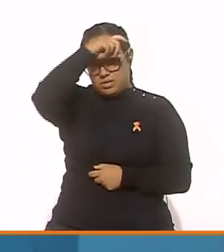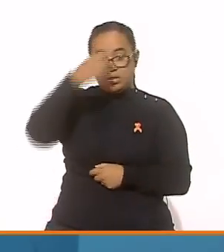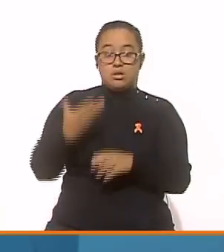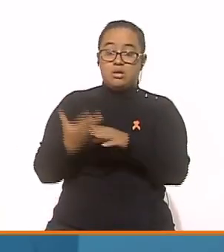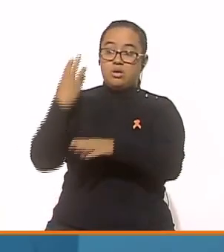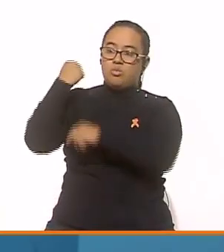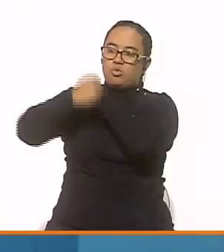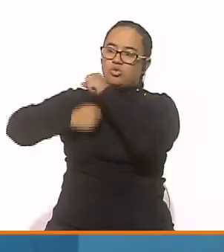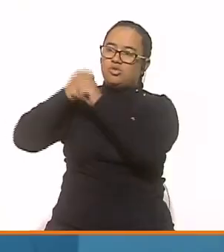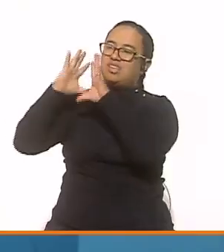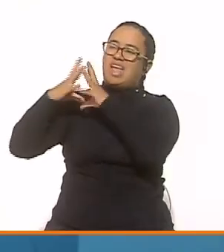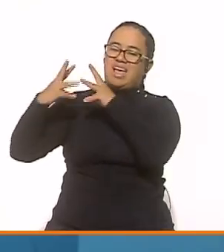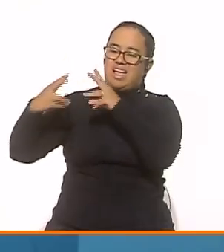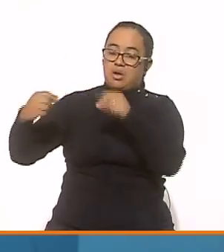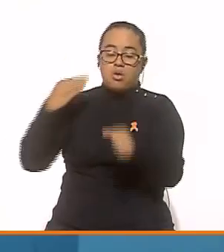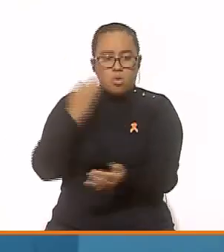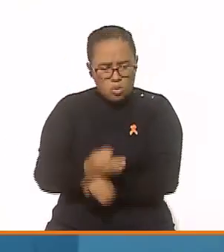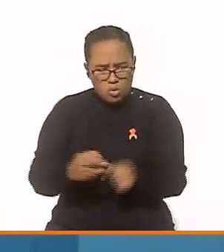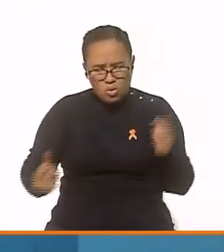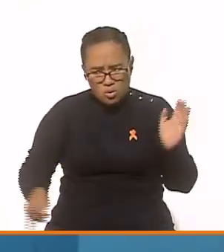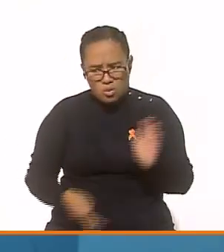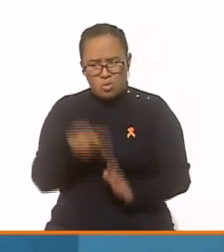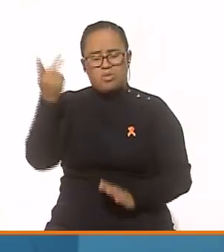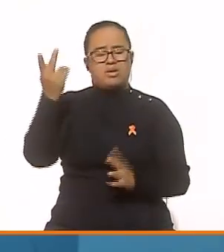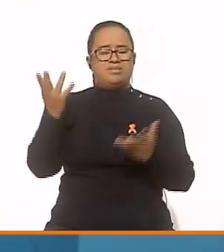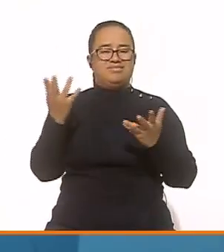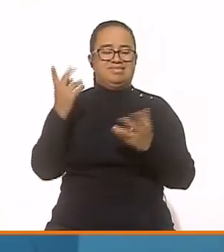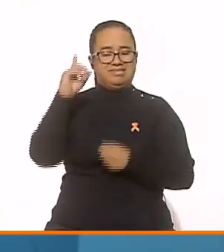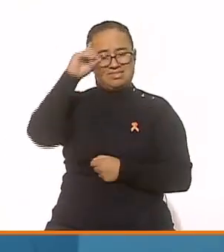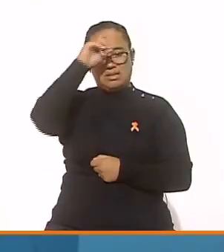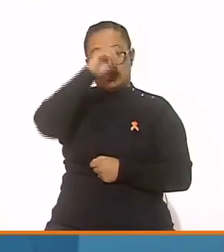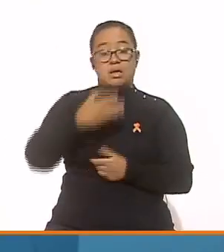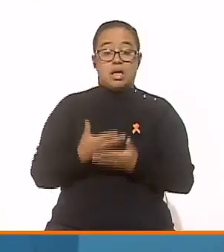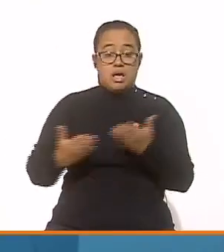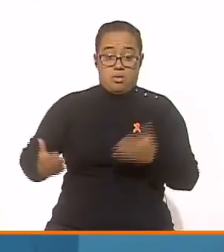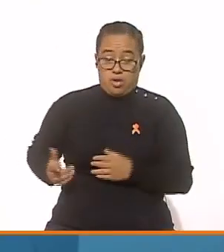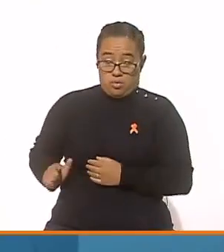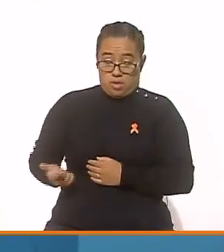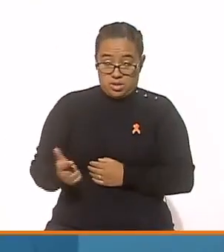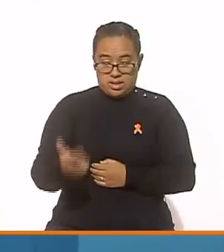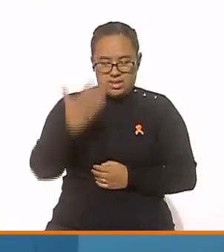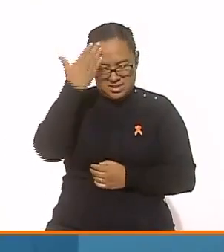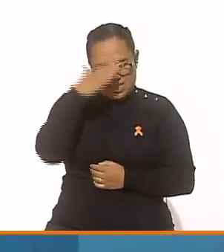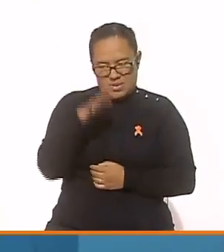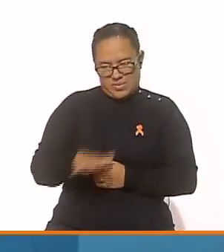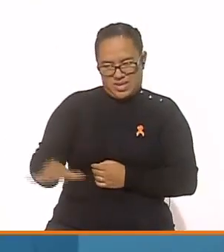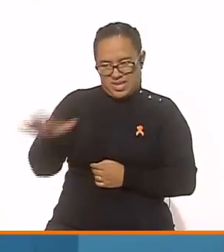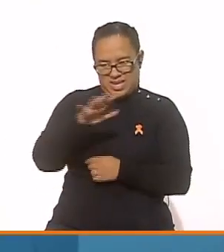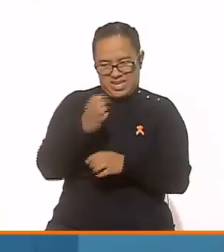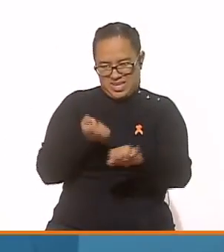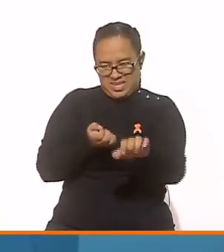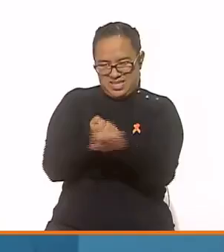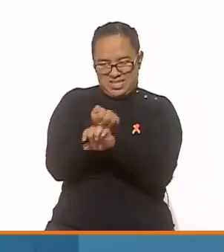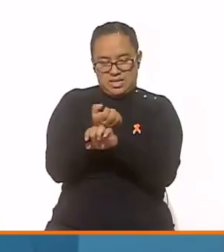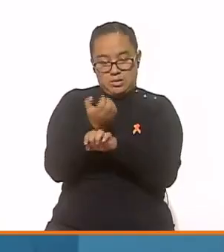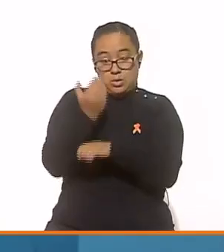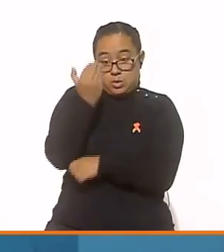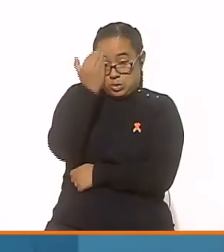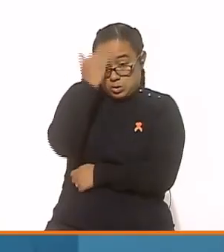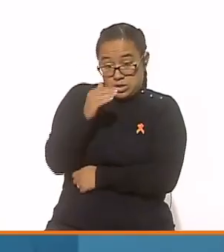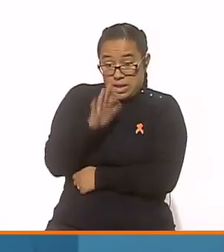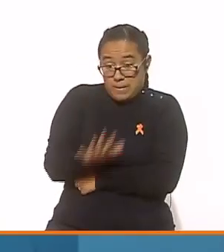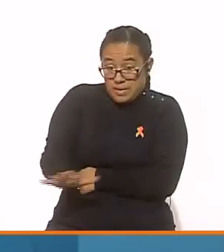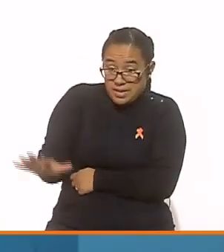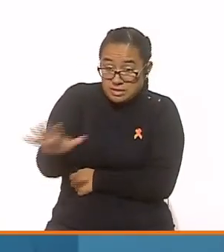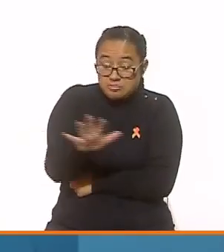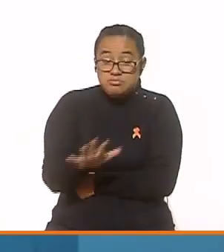desde hace muchos Así años. es. Y en ese contexto lo que ocurre en Guanajuato, un estado que nosotros y nosotros reconocemos como un